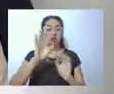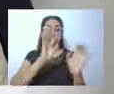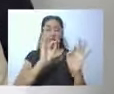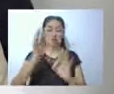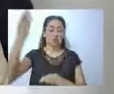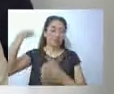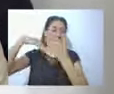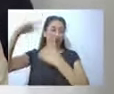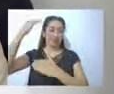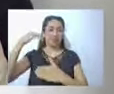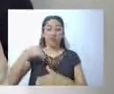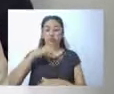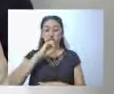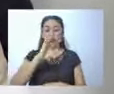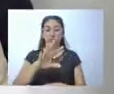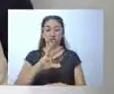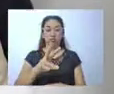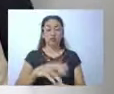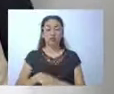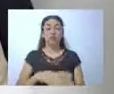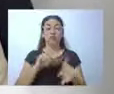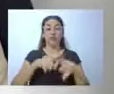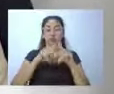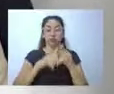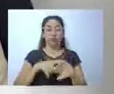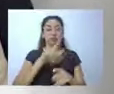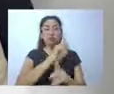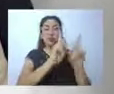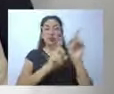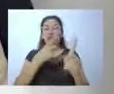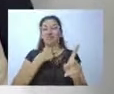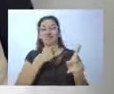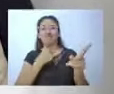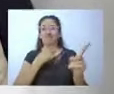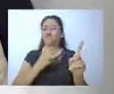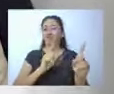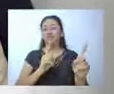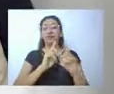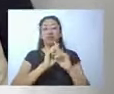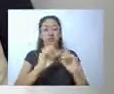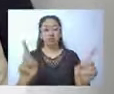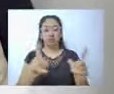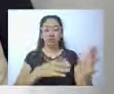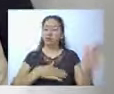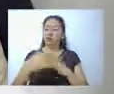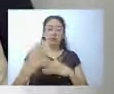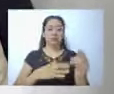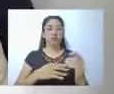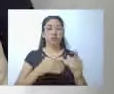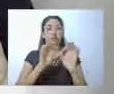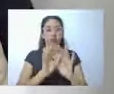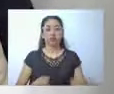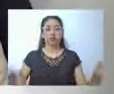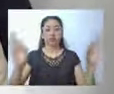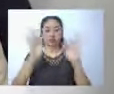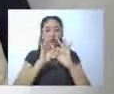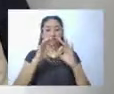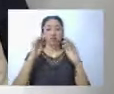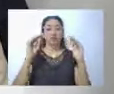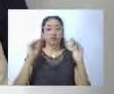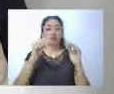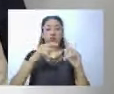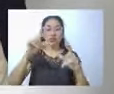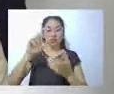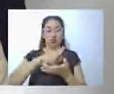tal vez no caiga muy bien a muchos, pero sin embargo creo que primero priman los principios. Mi pedido es que se haga, el